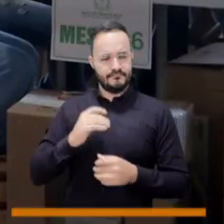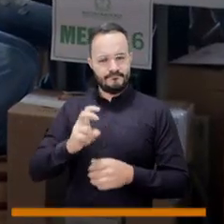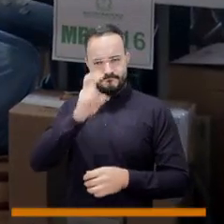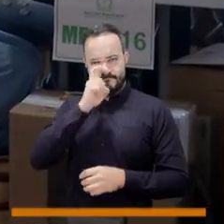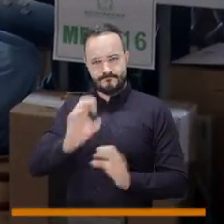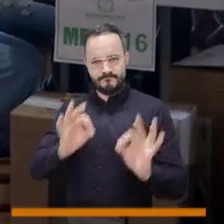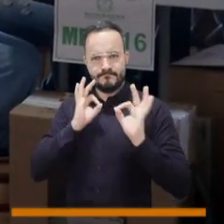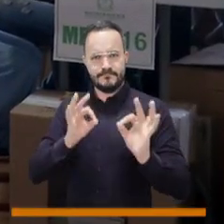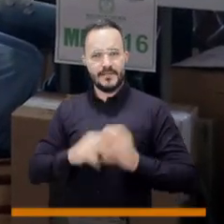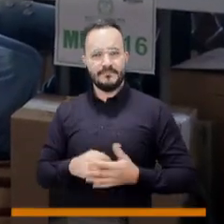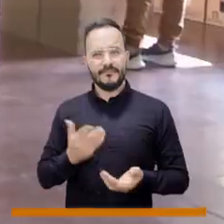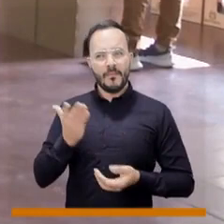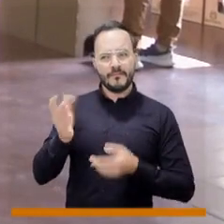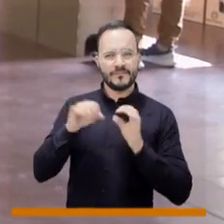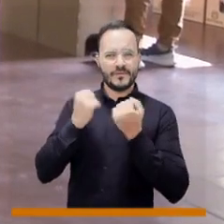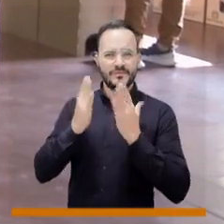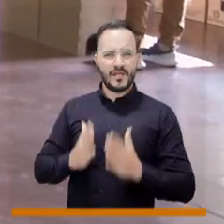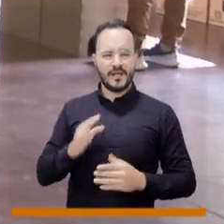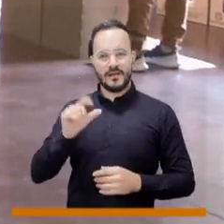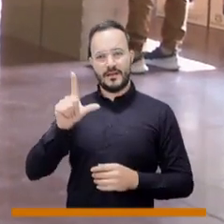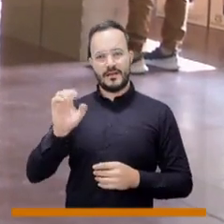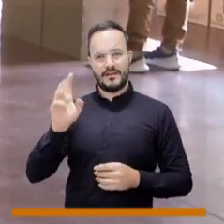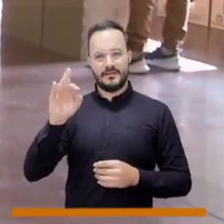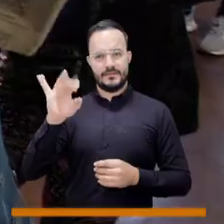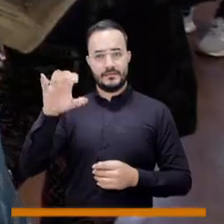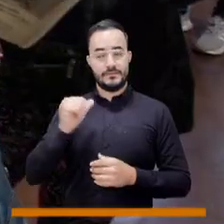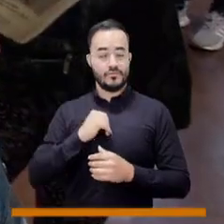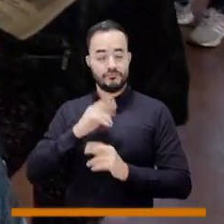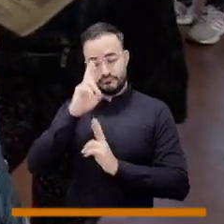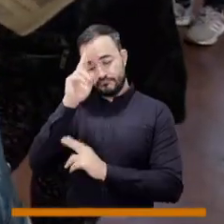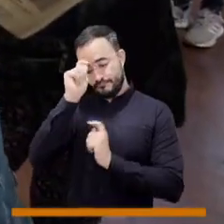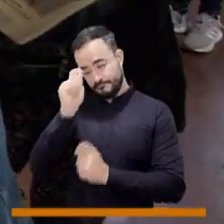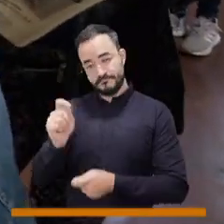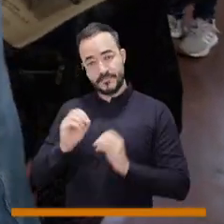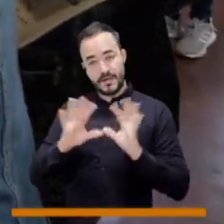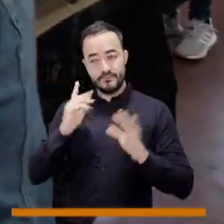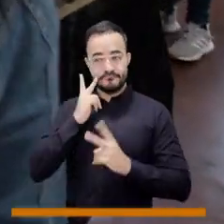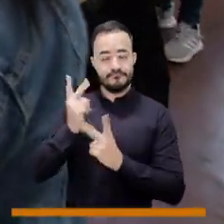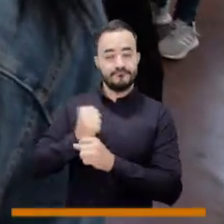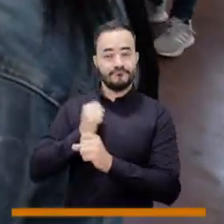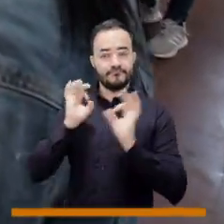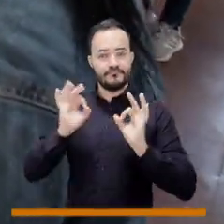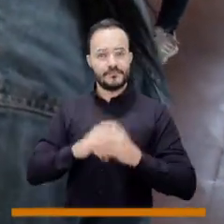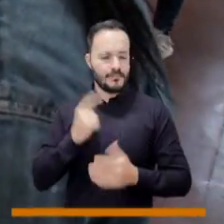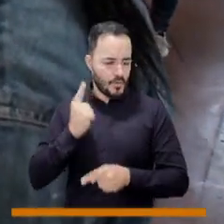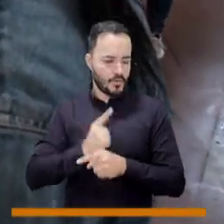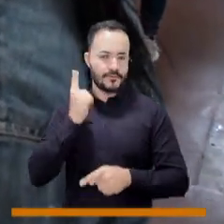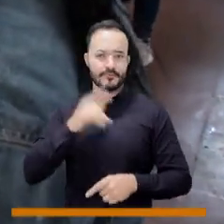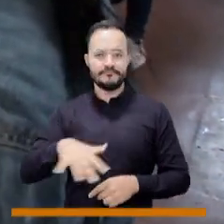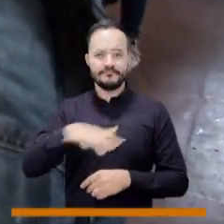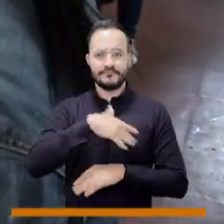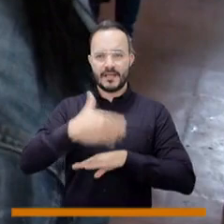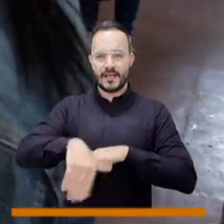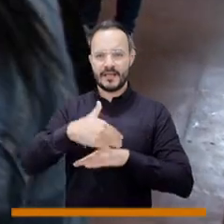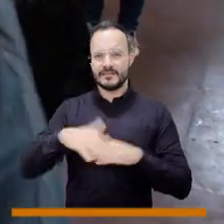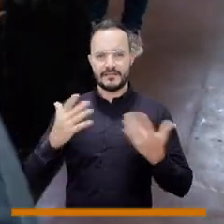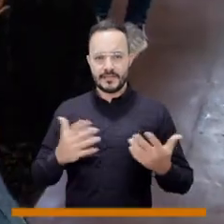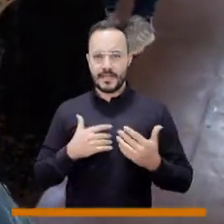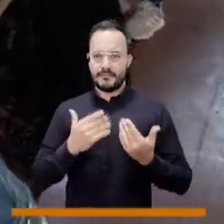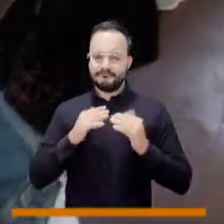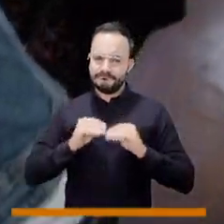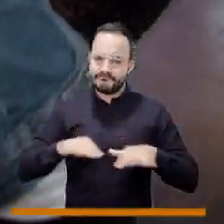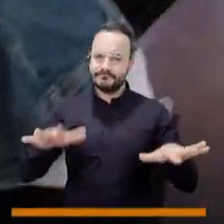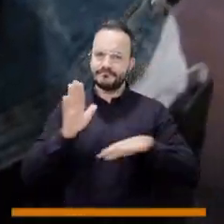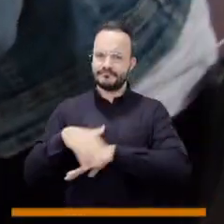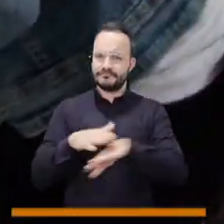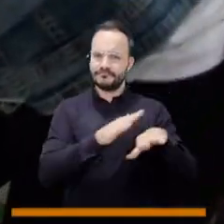la concejala Leticia, que también admiro mucho y ha hecho un gran trabajo, haciendo en las calles un verdadero ejercicio de